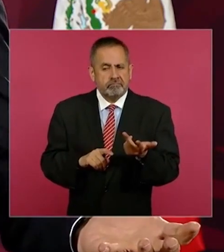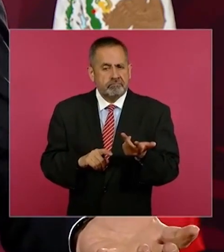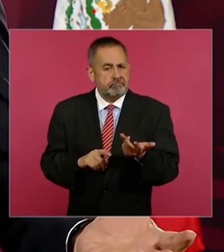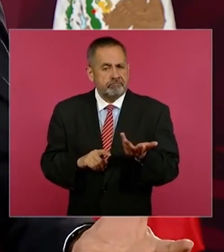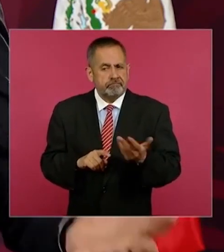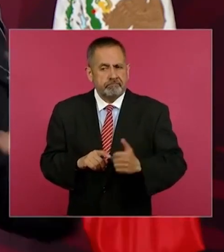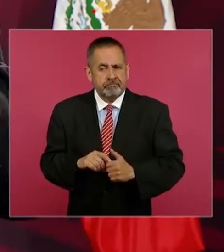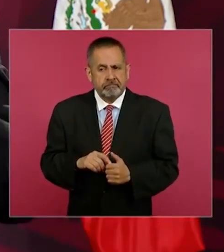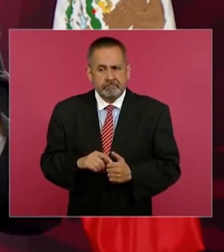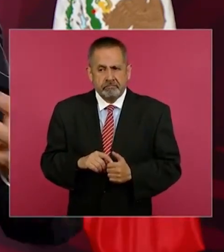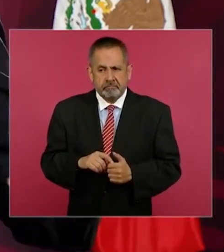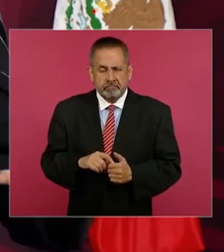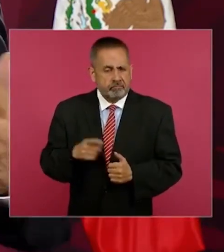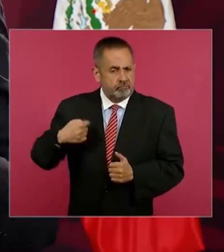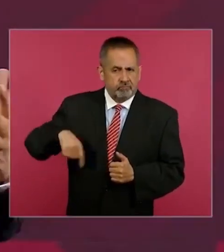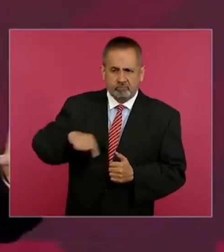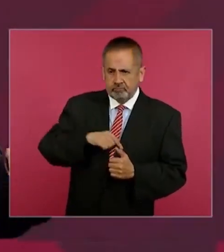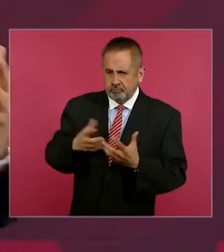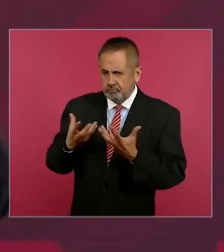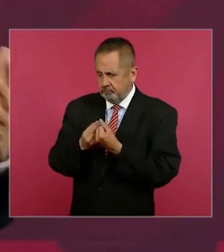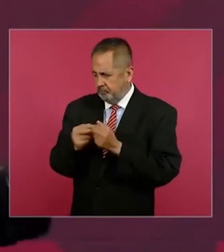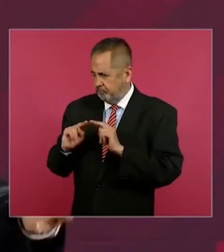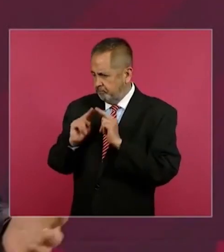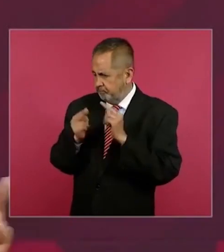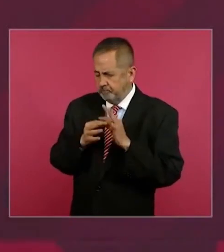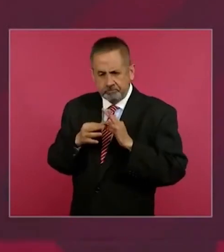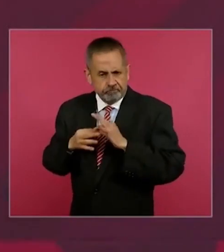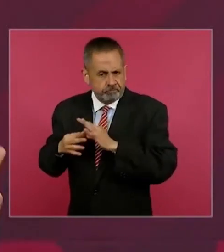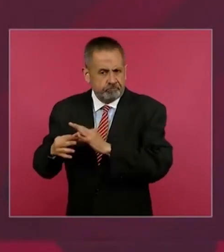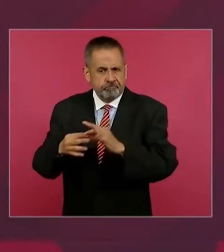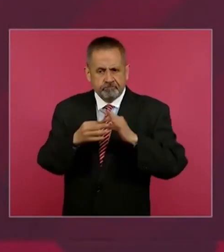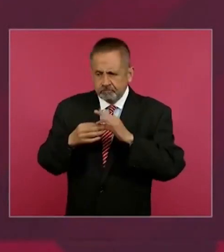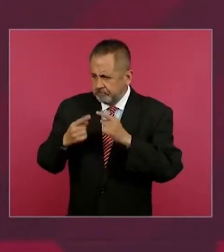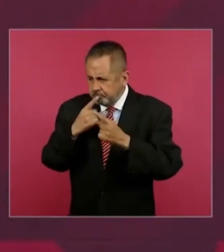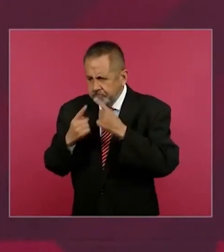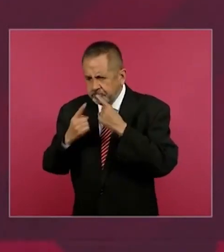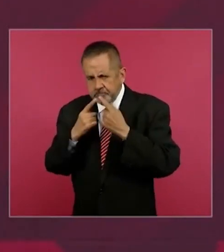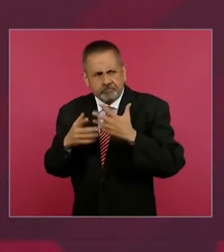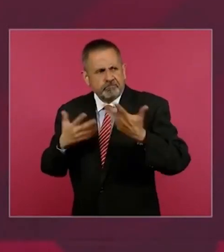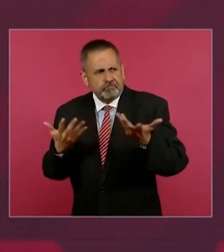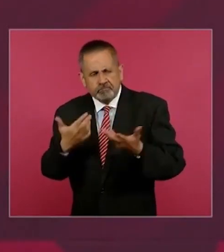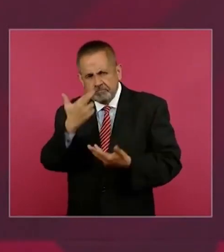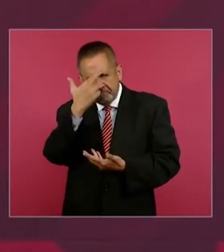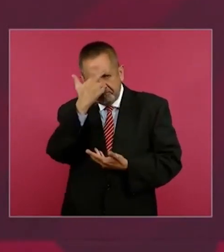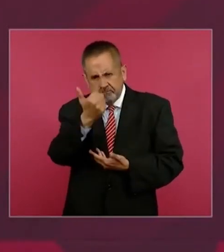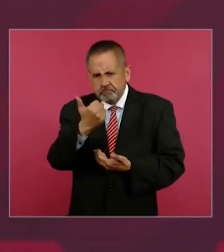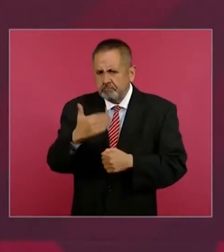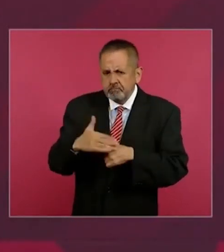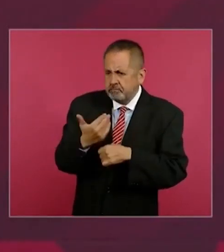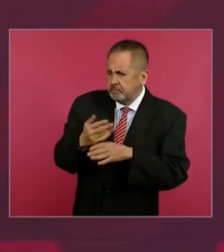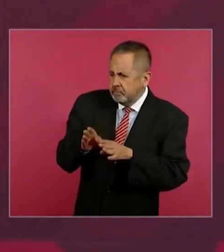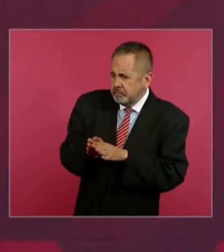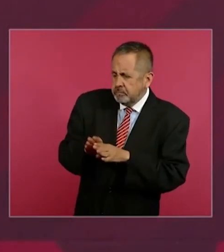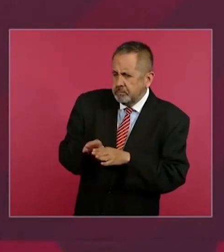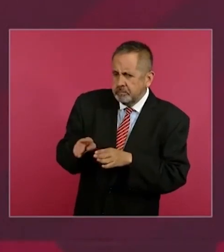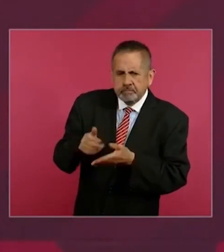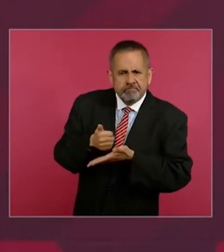eh unirnos analizar las causas Cómo